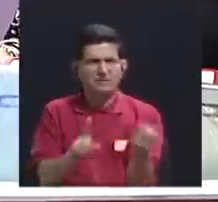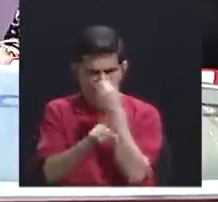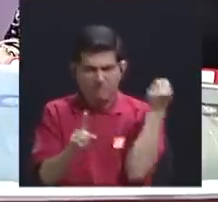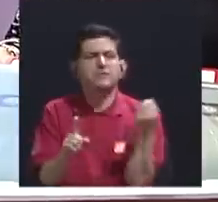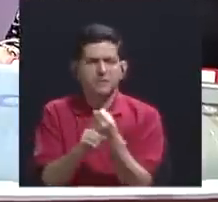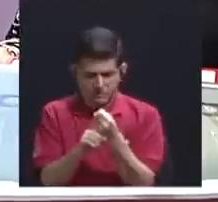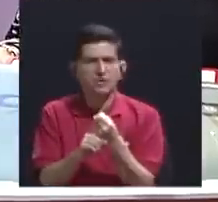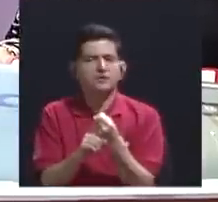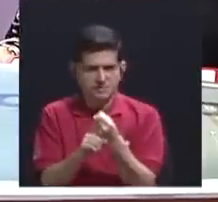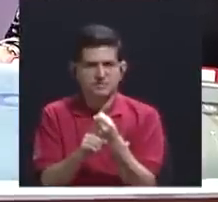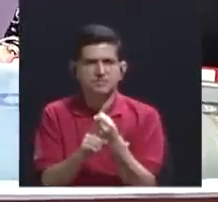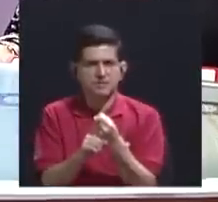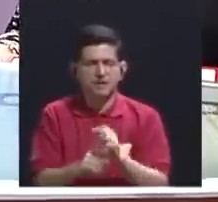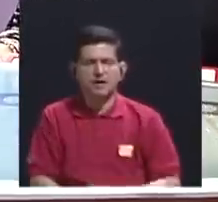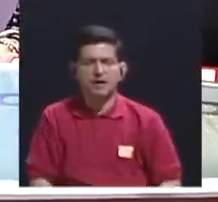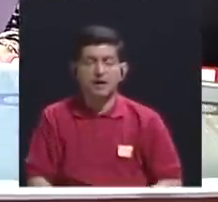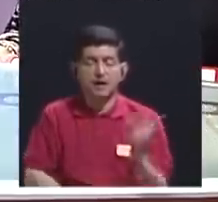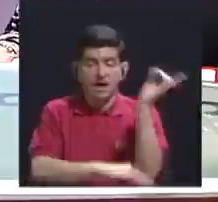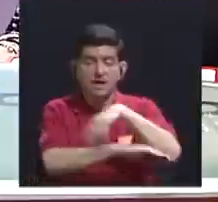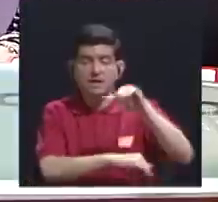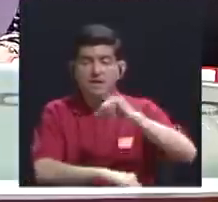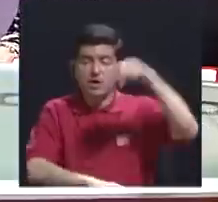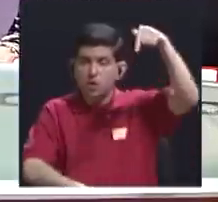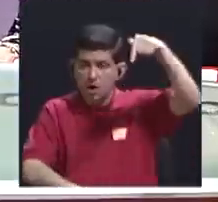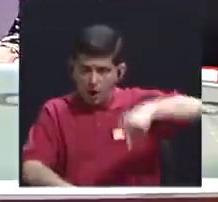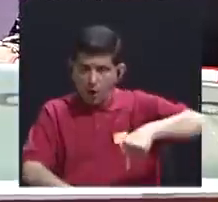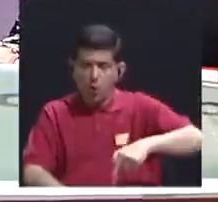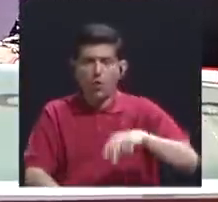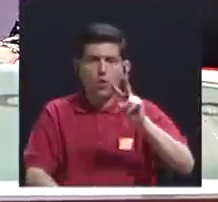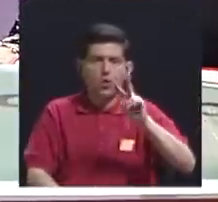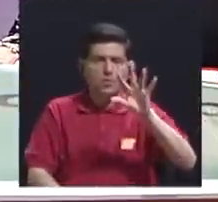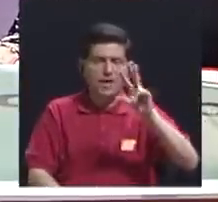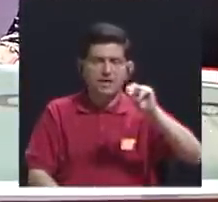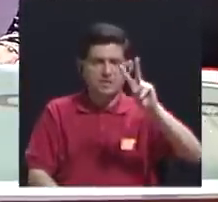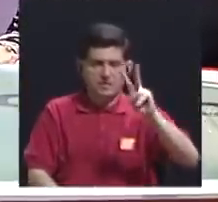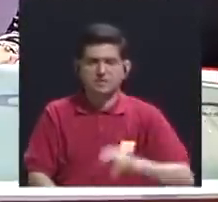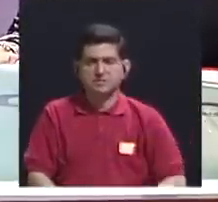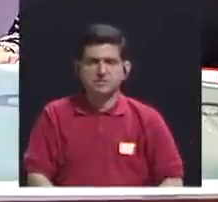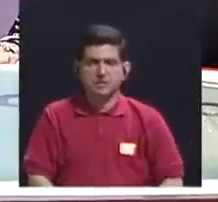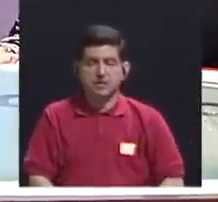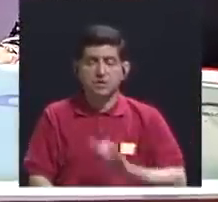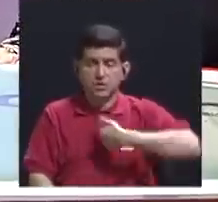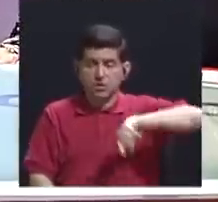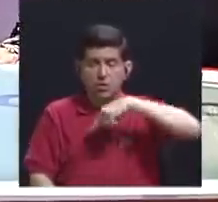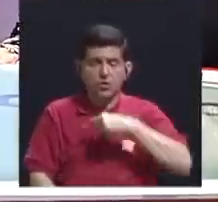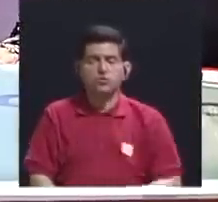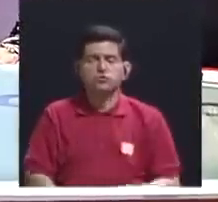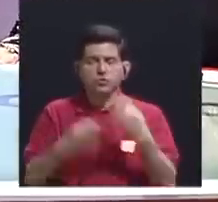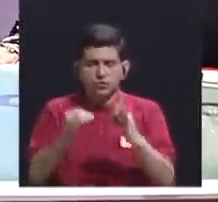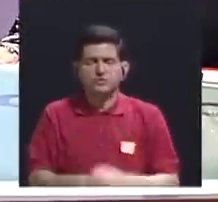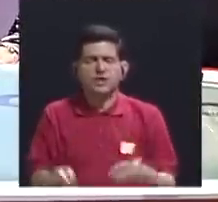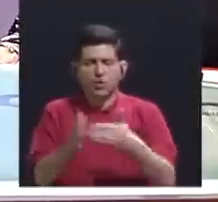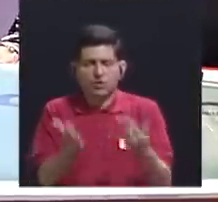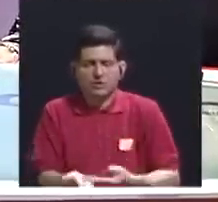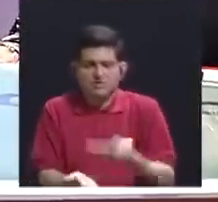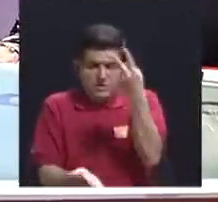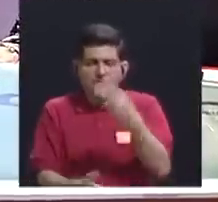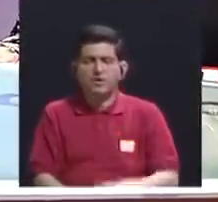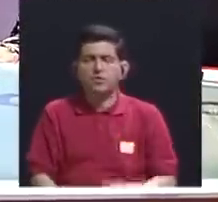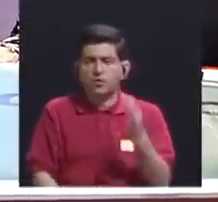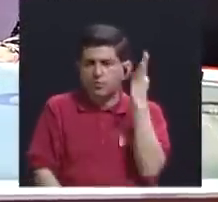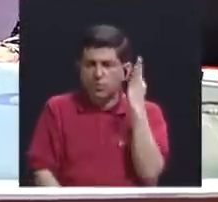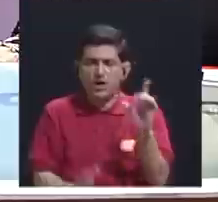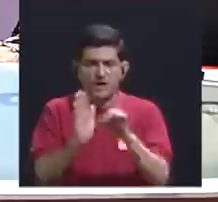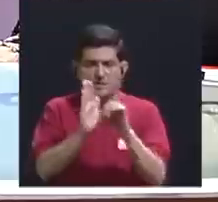y precisamente en un día como hoy 25 de noviembre donde estamos reivindicando el derecho de las mujeres a vivir